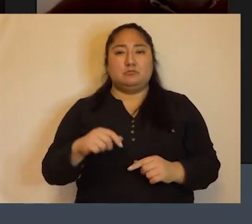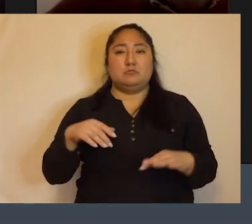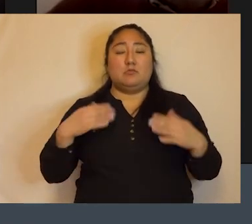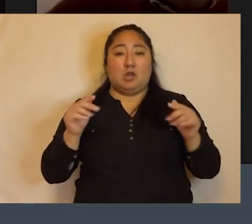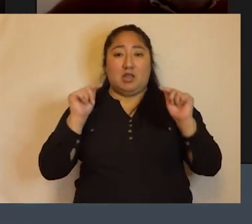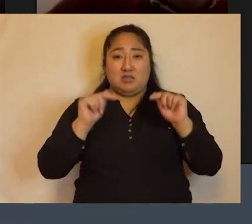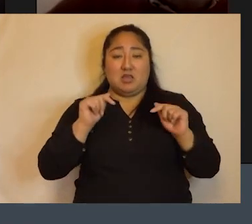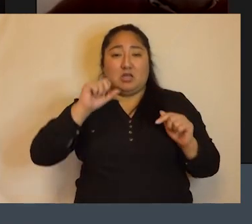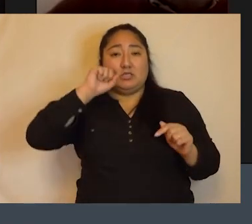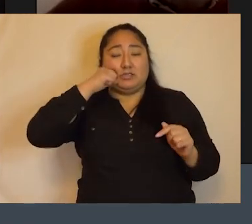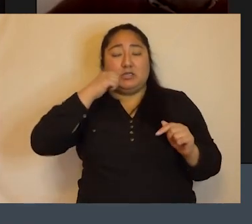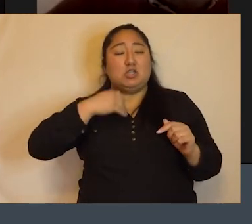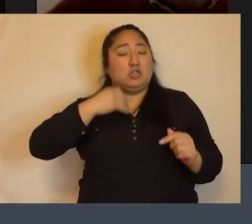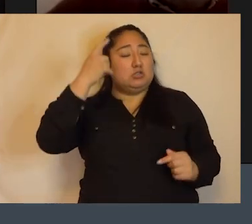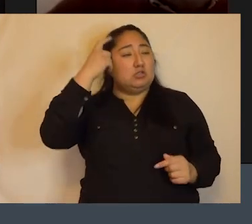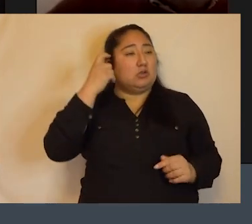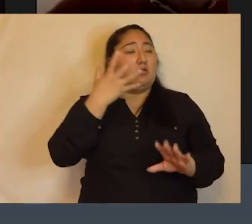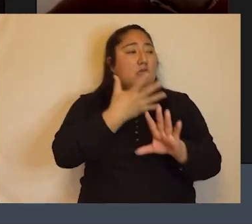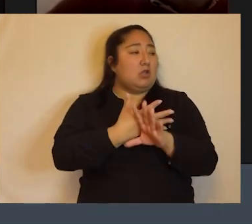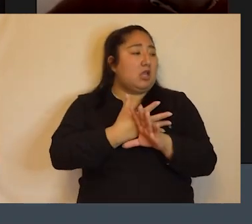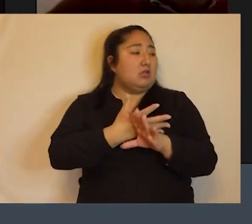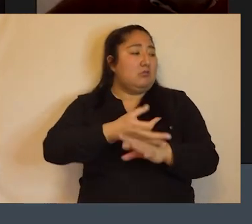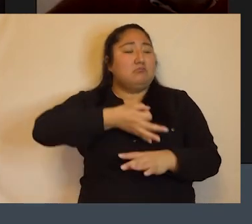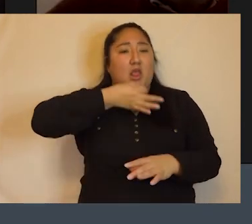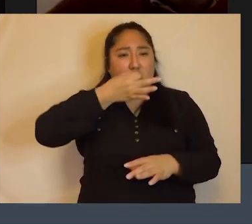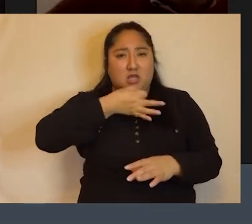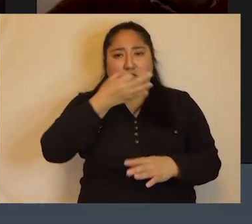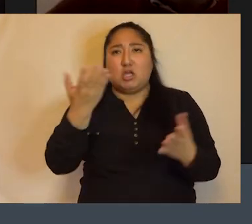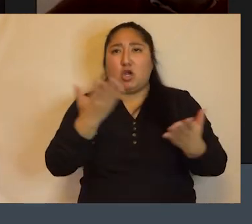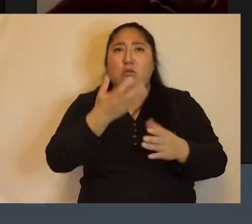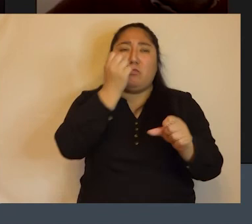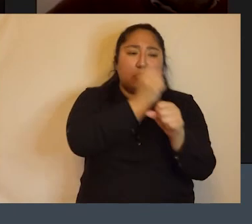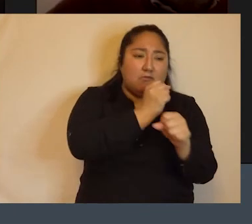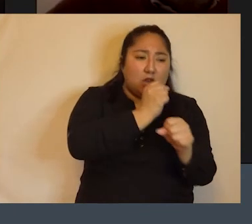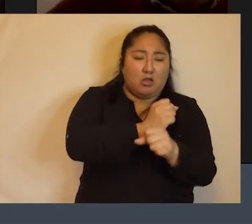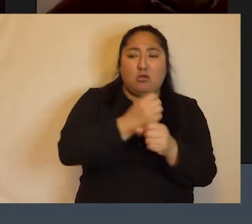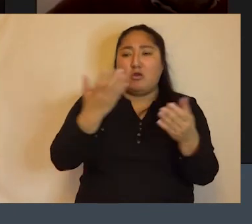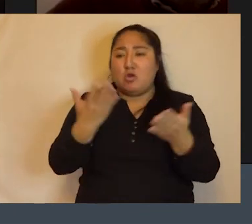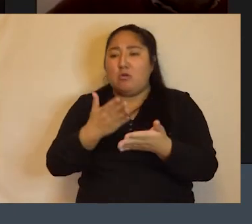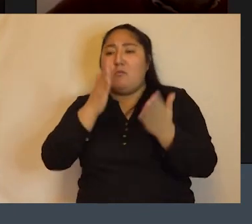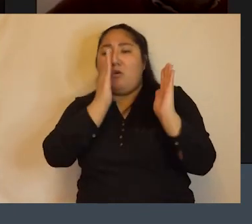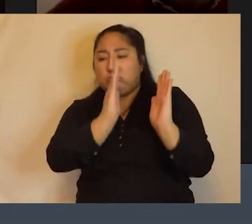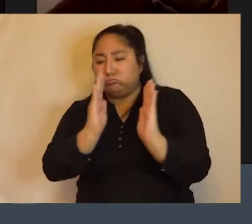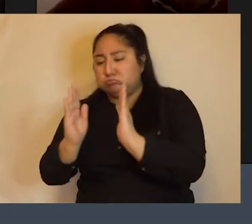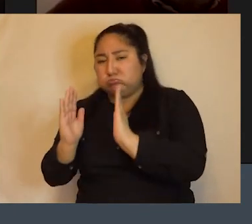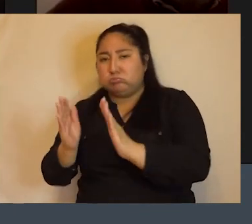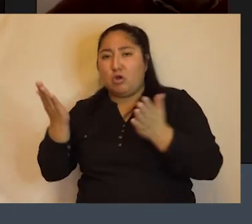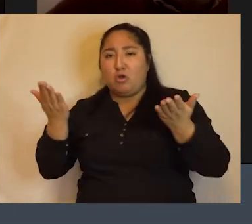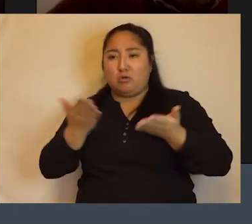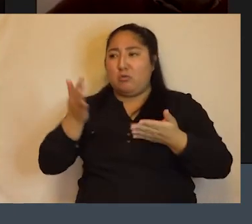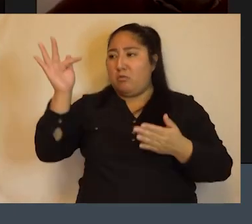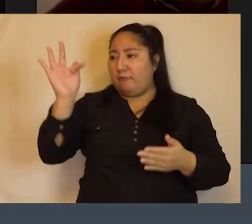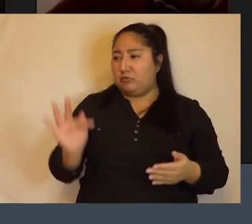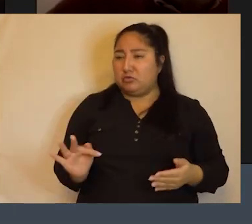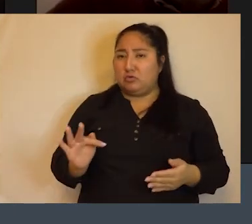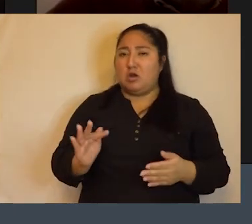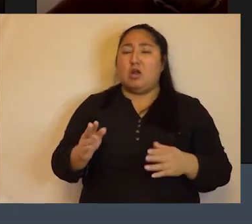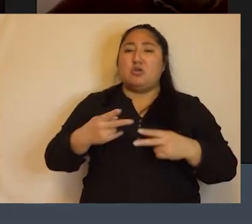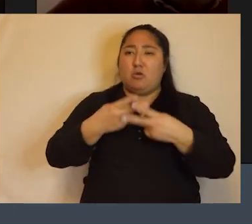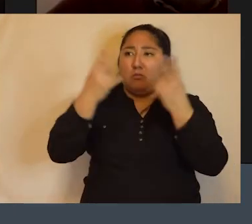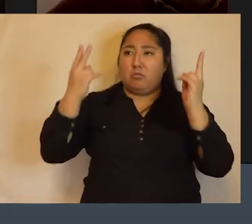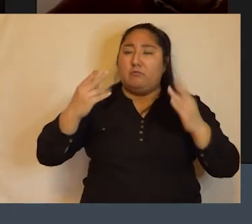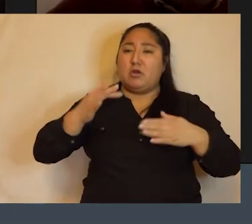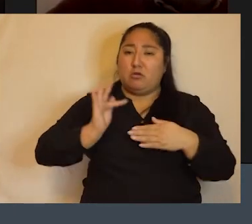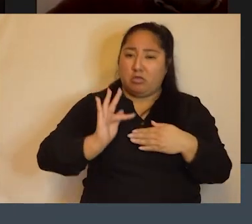aceptables, ¿sí? Y en ese sentido yo creo que tenemos que ser muy duros como sociedad, como trabajadores organizados, como funcionarios públicos